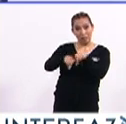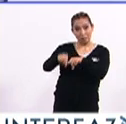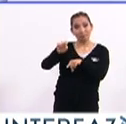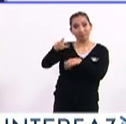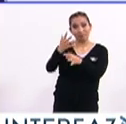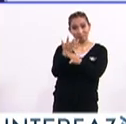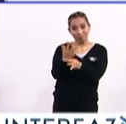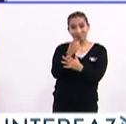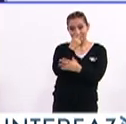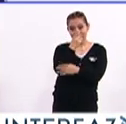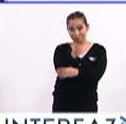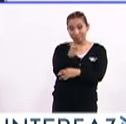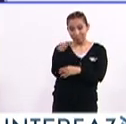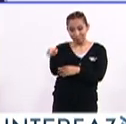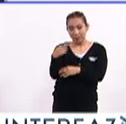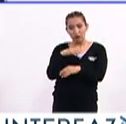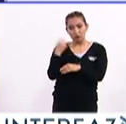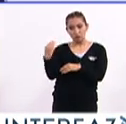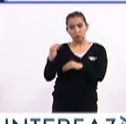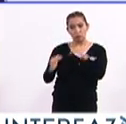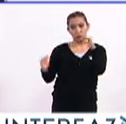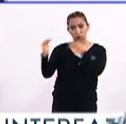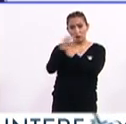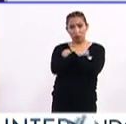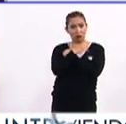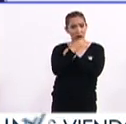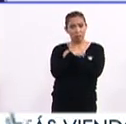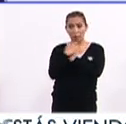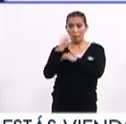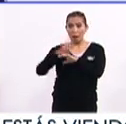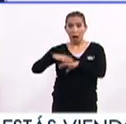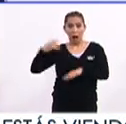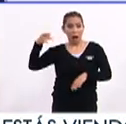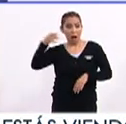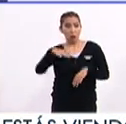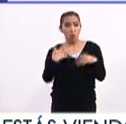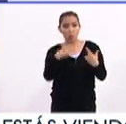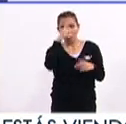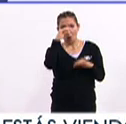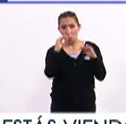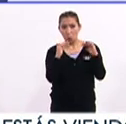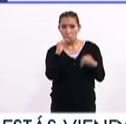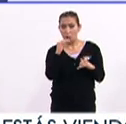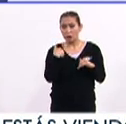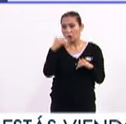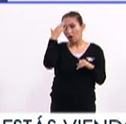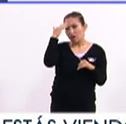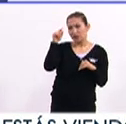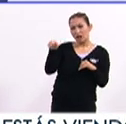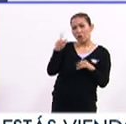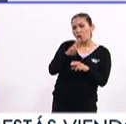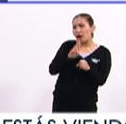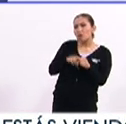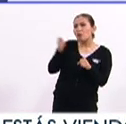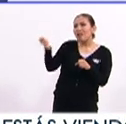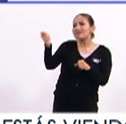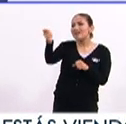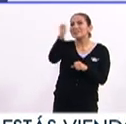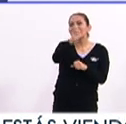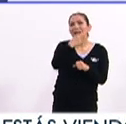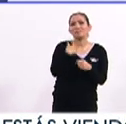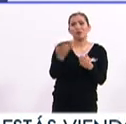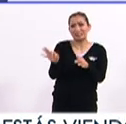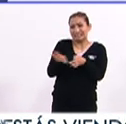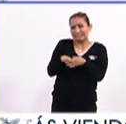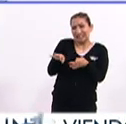bien lo mencionas, que su nivel educativo incluso a veces nos llega a superar, conocer esa parte de la naturaleza que tenemos